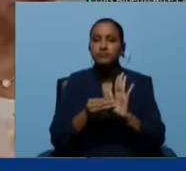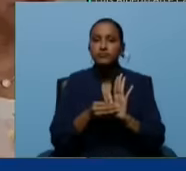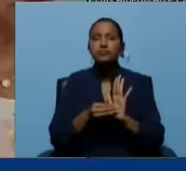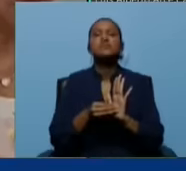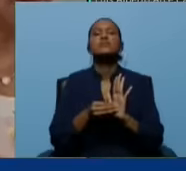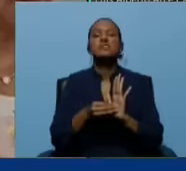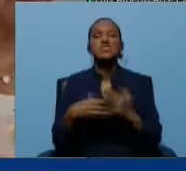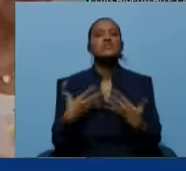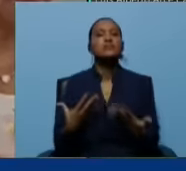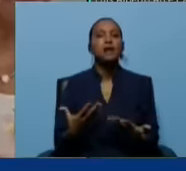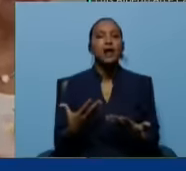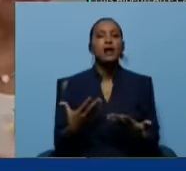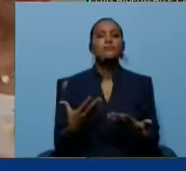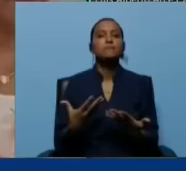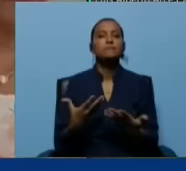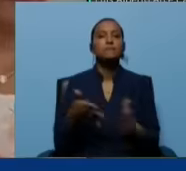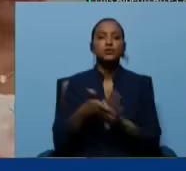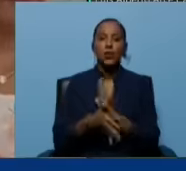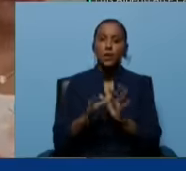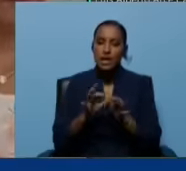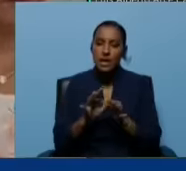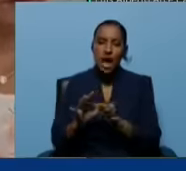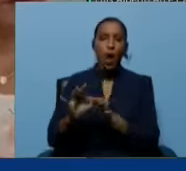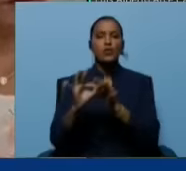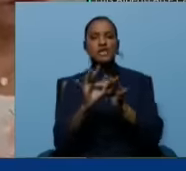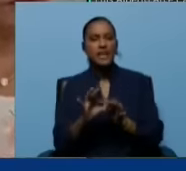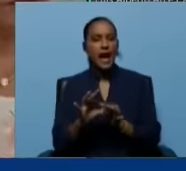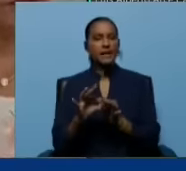resquebrajar la unidad y estabilidad,